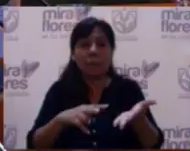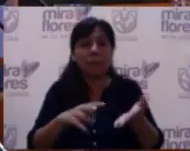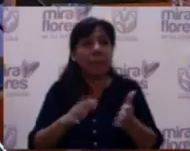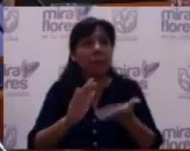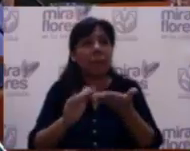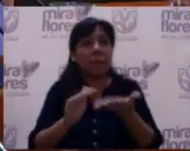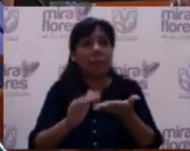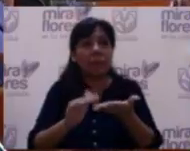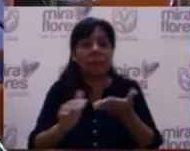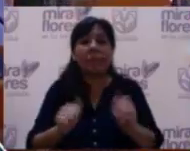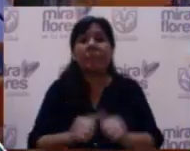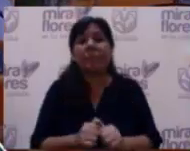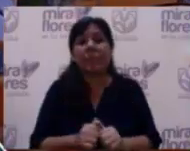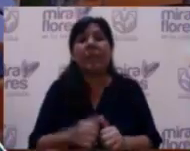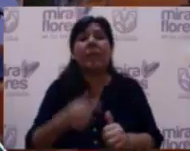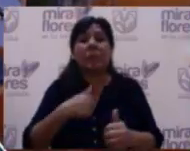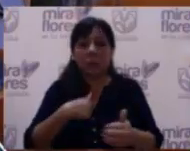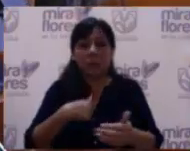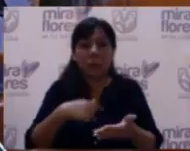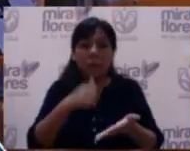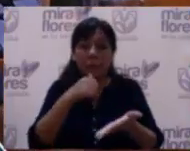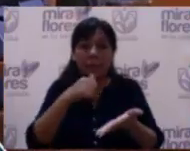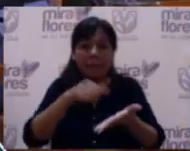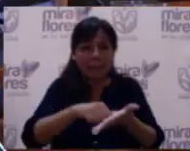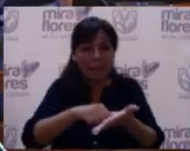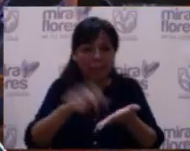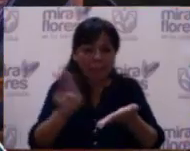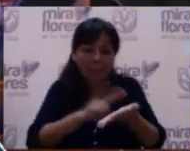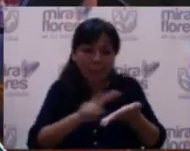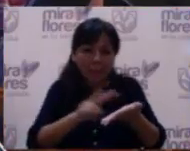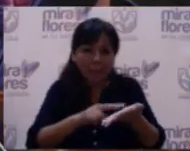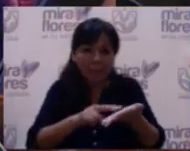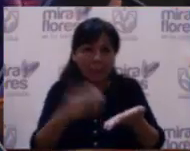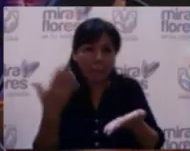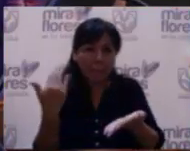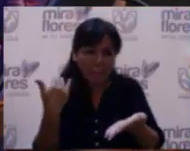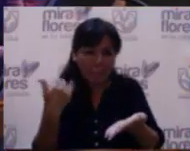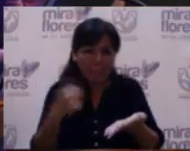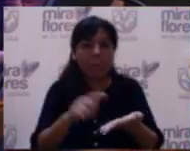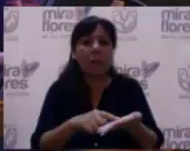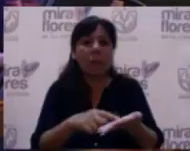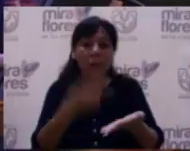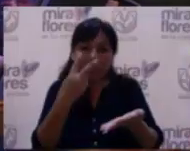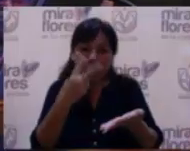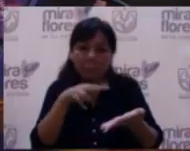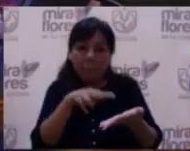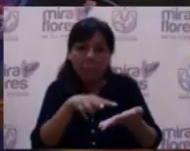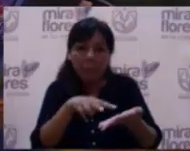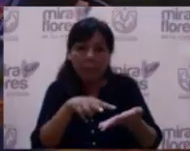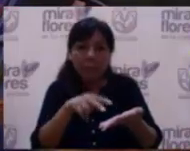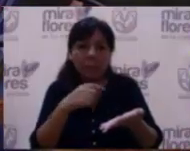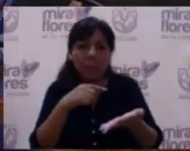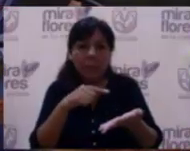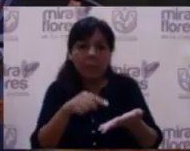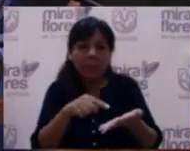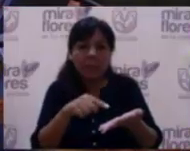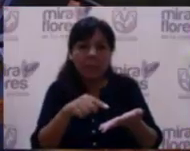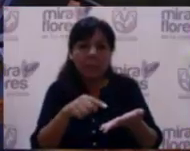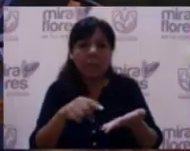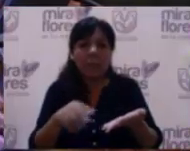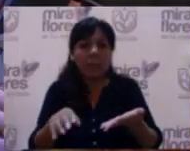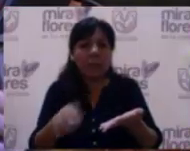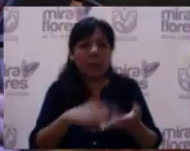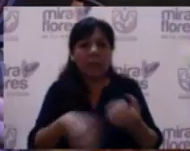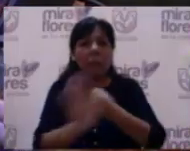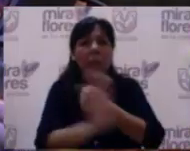Perdón, estuve leyendo el acta pasada. Y veo que en el informe que hizo el señor gerente sobre defensa